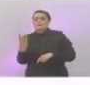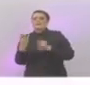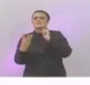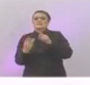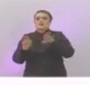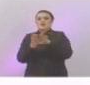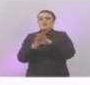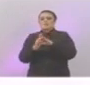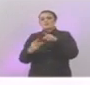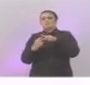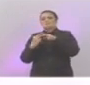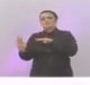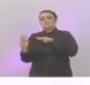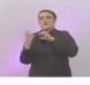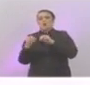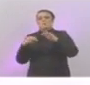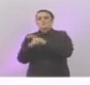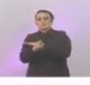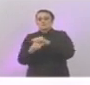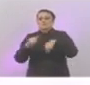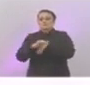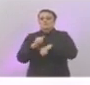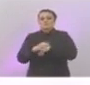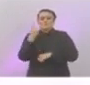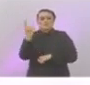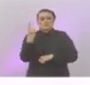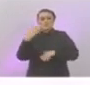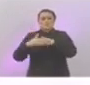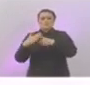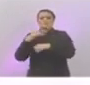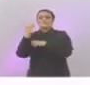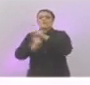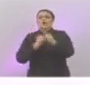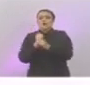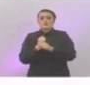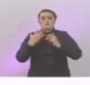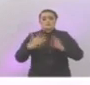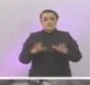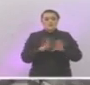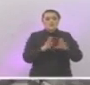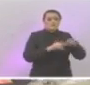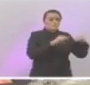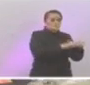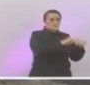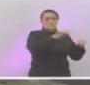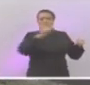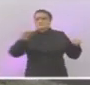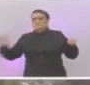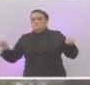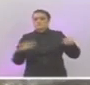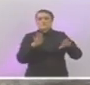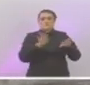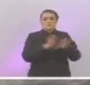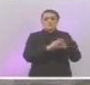Metro, el cual iniciará operaciones con su línea 1 el próximo año, y que junto a la red de gasoductos y la